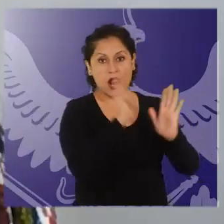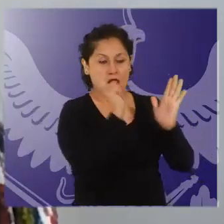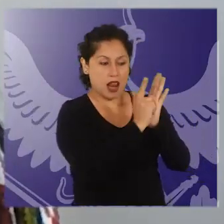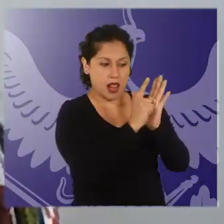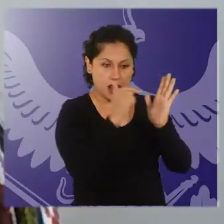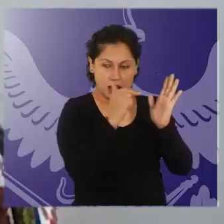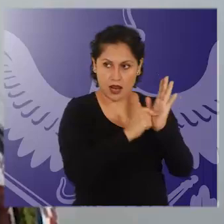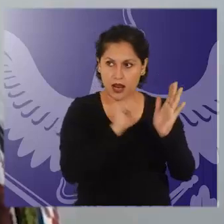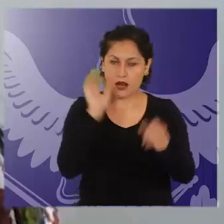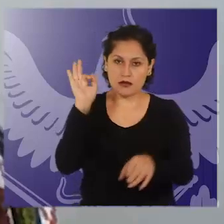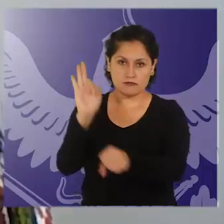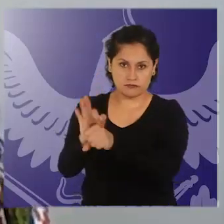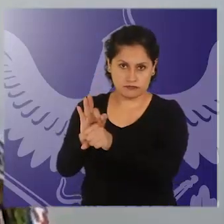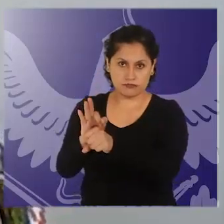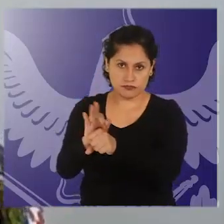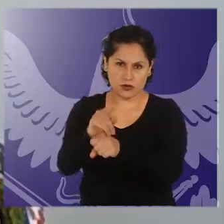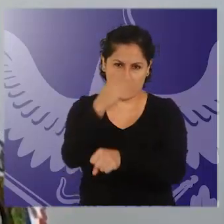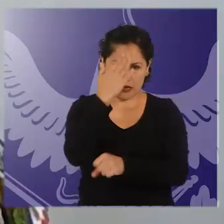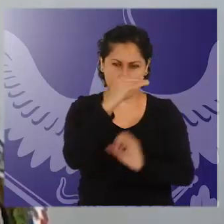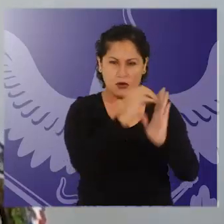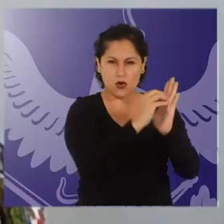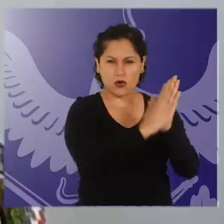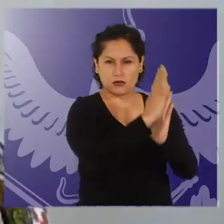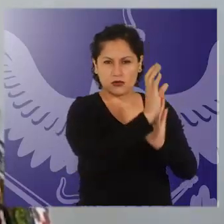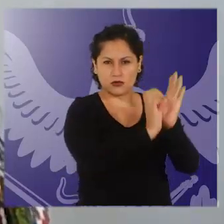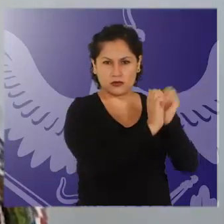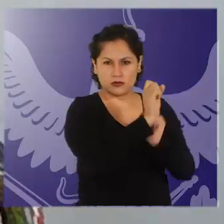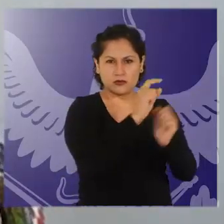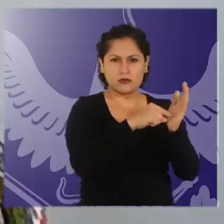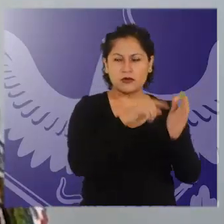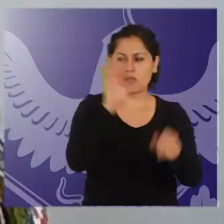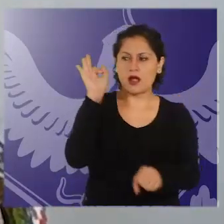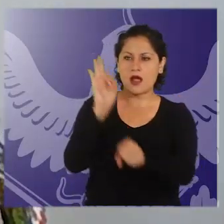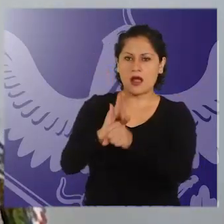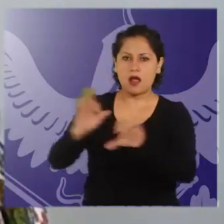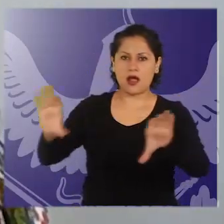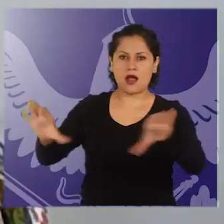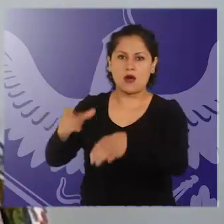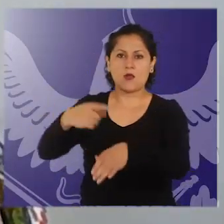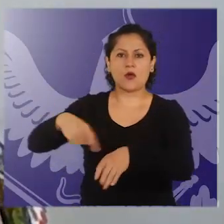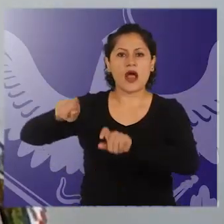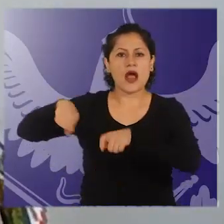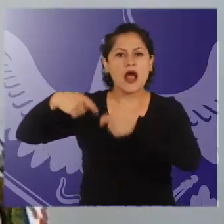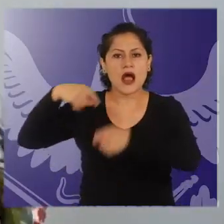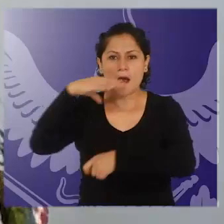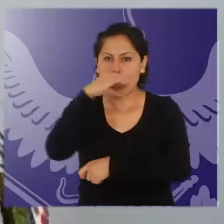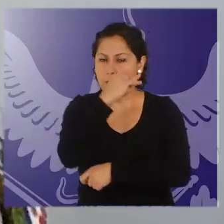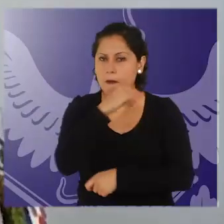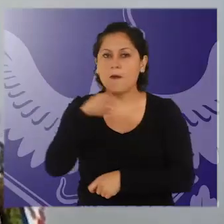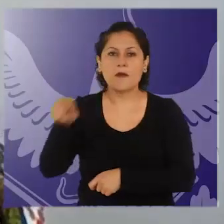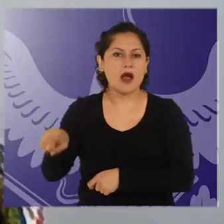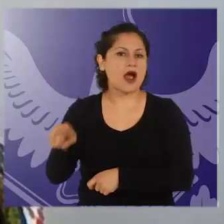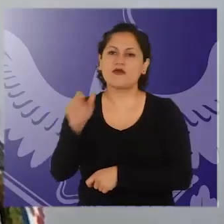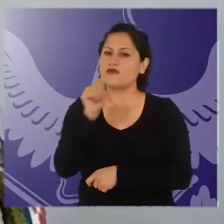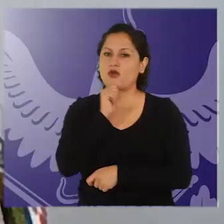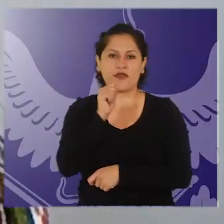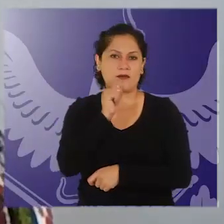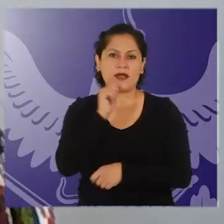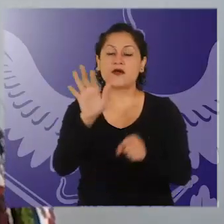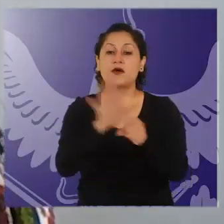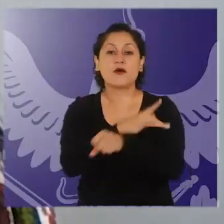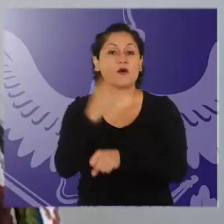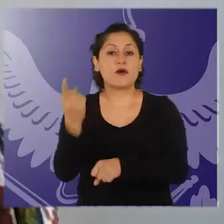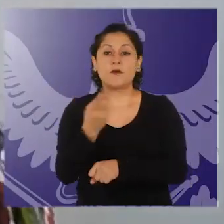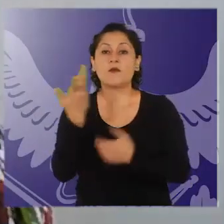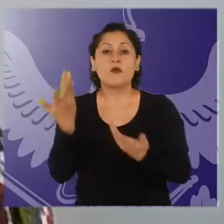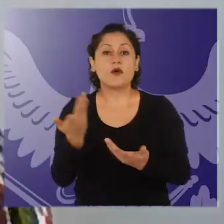ley ya por estar en la Constitución debe ser entregado en comunidades afromexicanas a partir de los 65 años, todavía no se hace operativo, porque